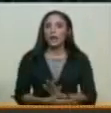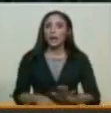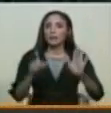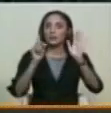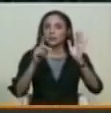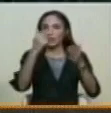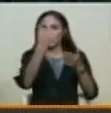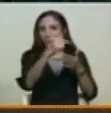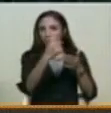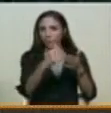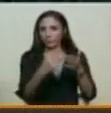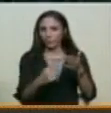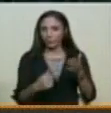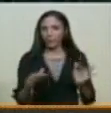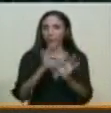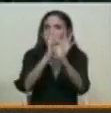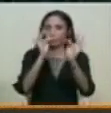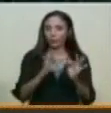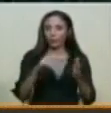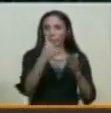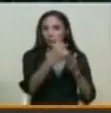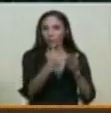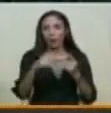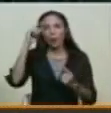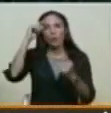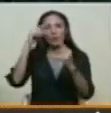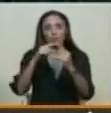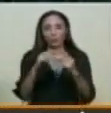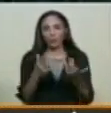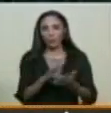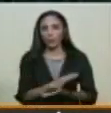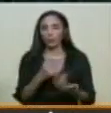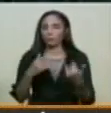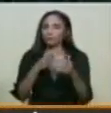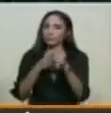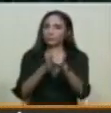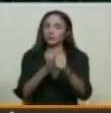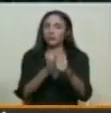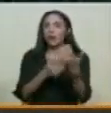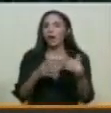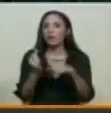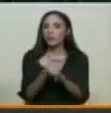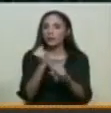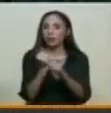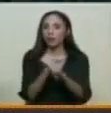líneas estratégicas a través del cual correrían los ejes principales de la acción de gobierno.